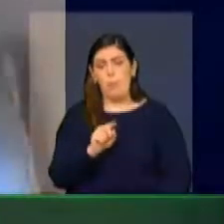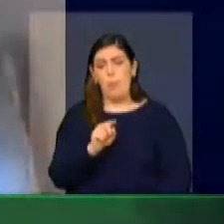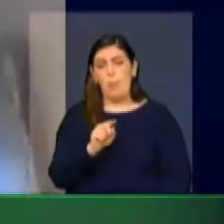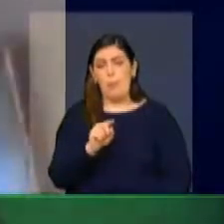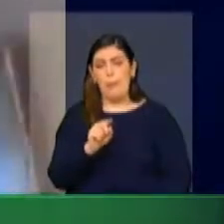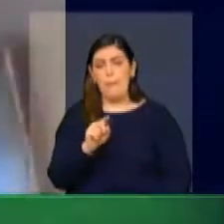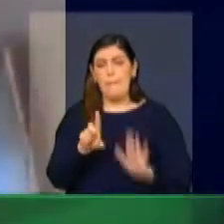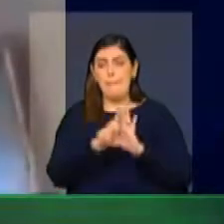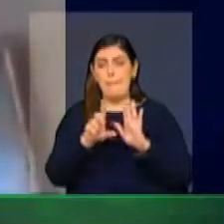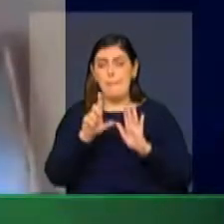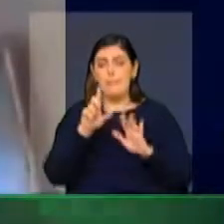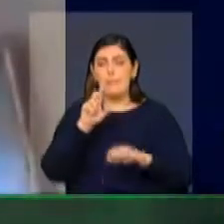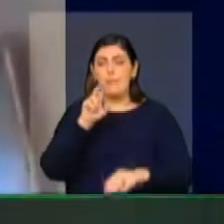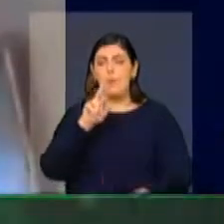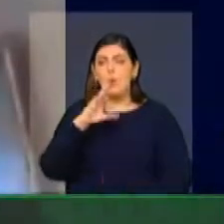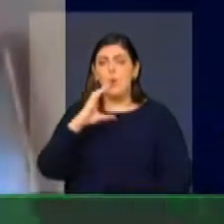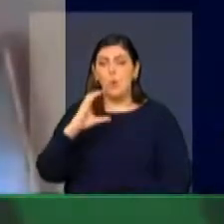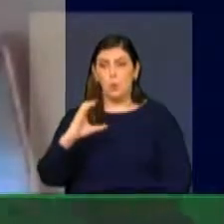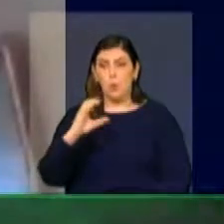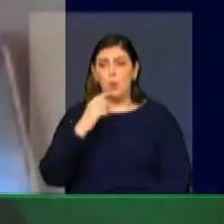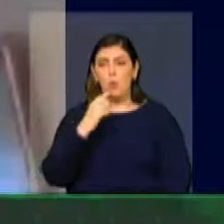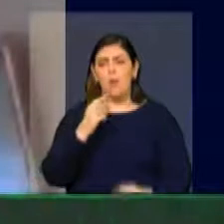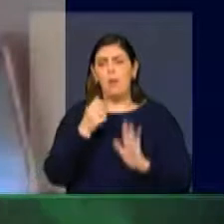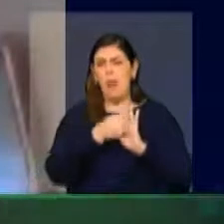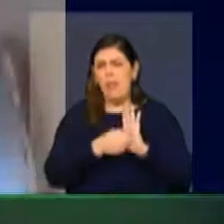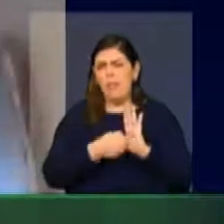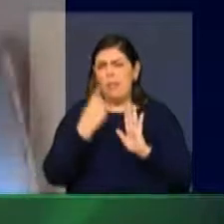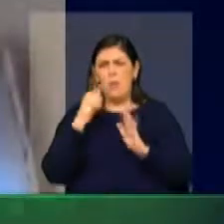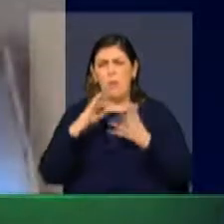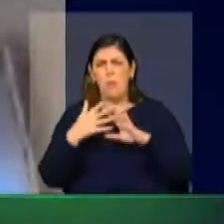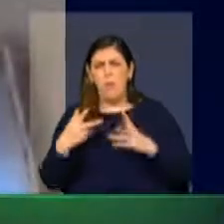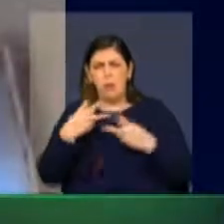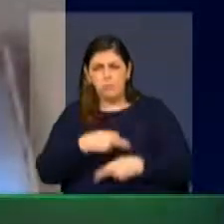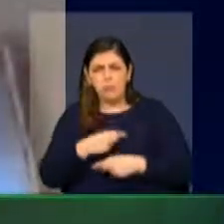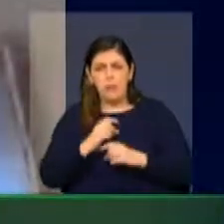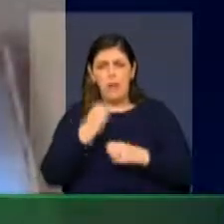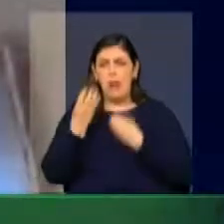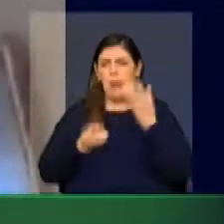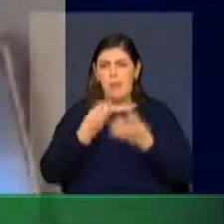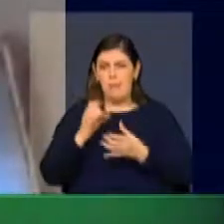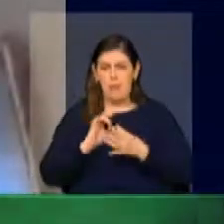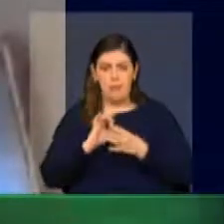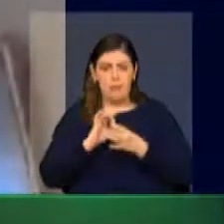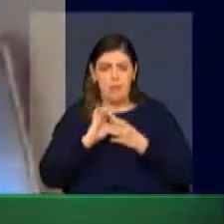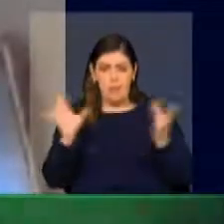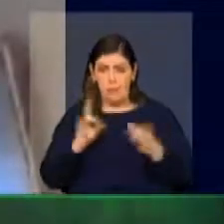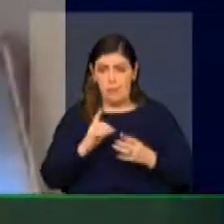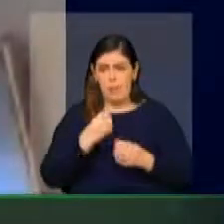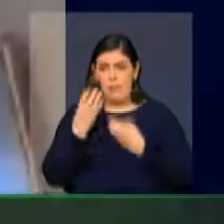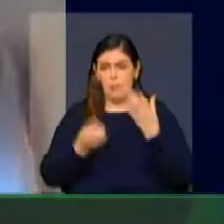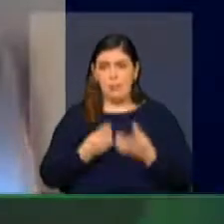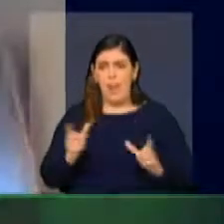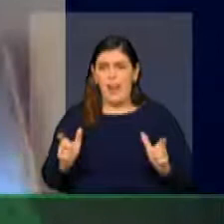consideración llamada LUC, que contenía disposiciones imprecisas que restringían la libertad de expresión, de reunión y prohibía